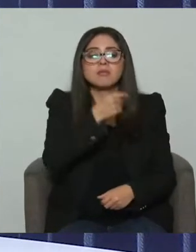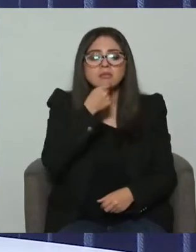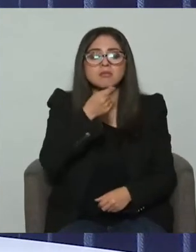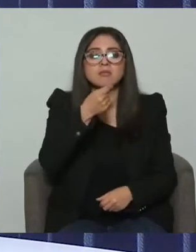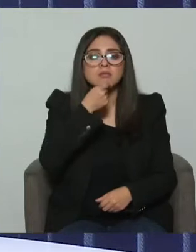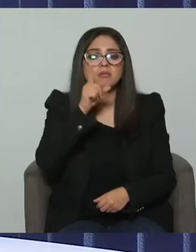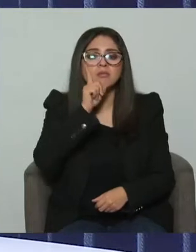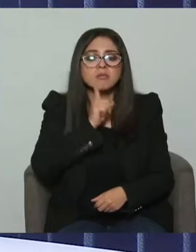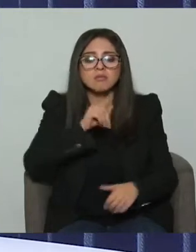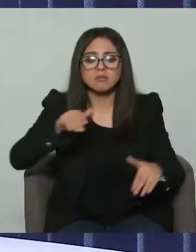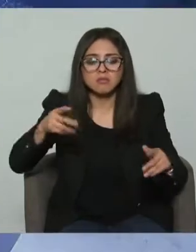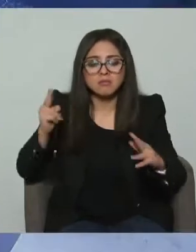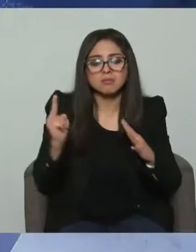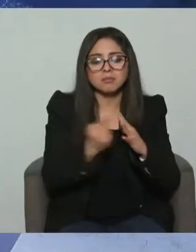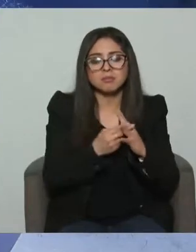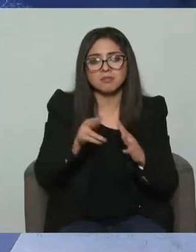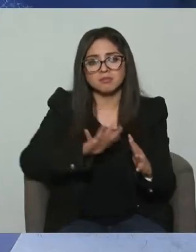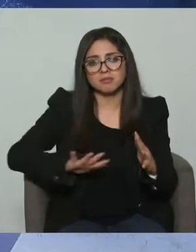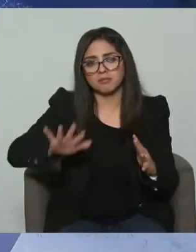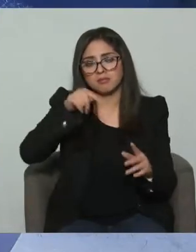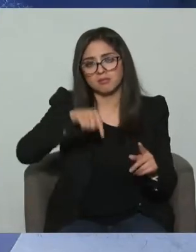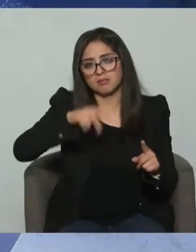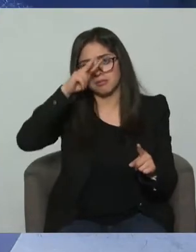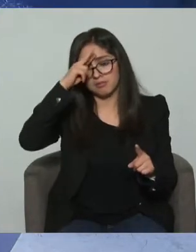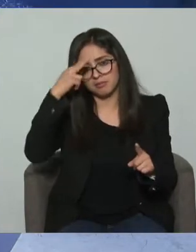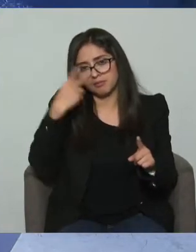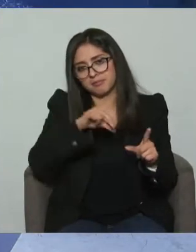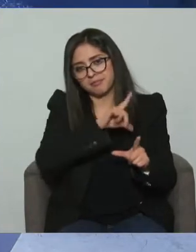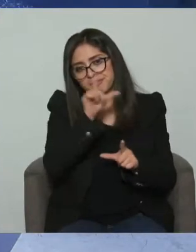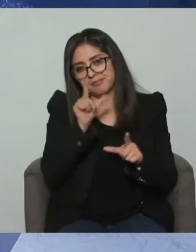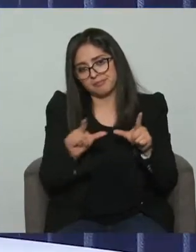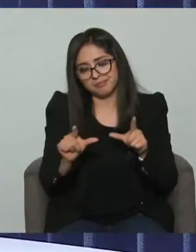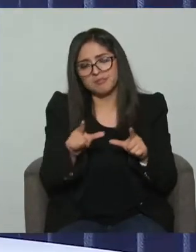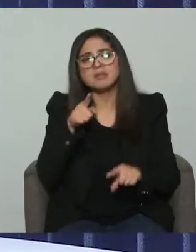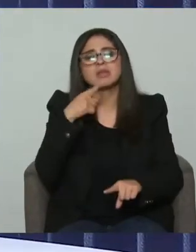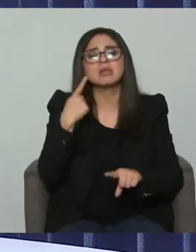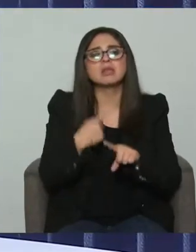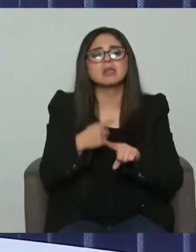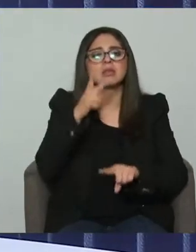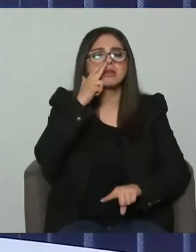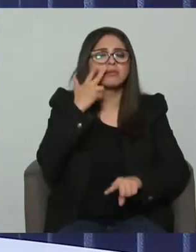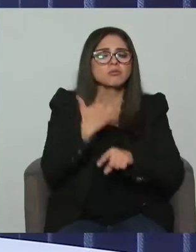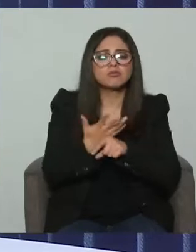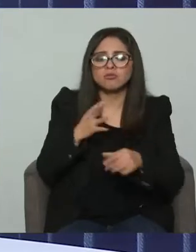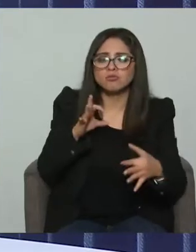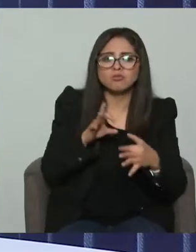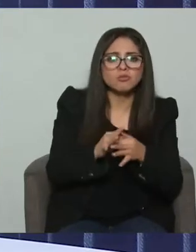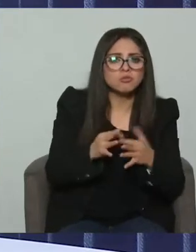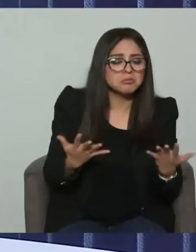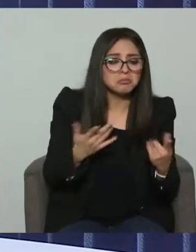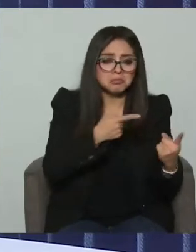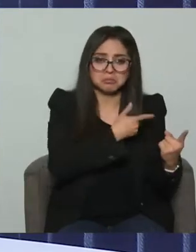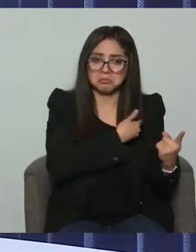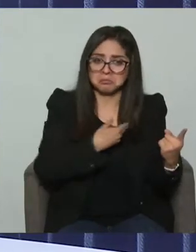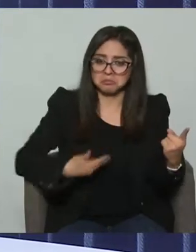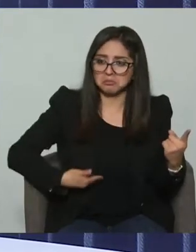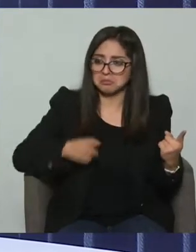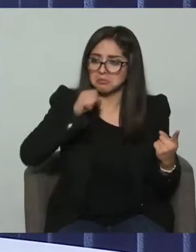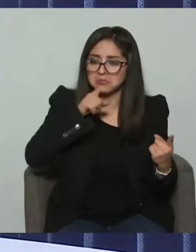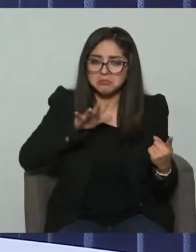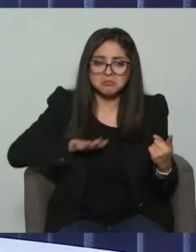asesinados en este territorio. Exacto. ¿Se tienen que involucrar quiénes? desde el Ejecutivo hasta nosotros, todos